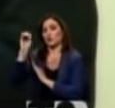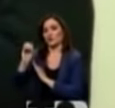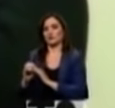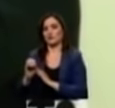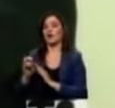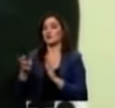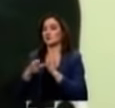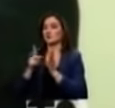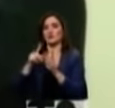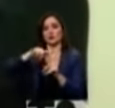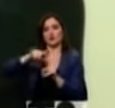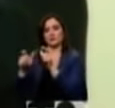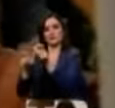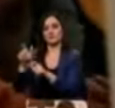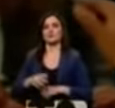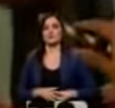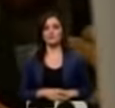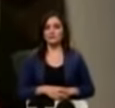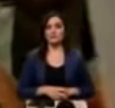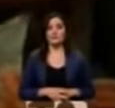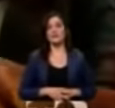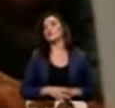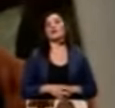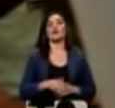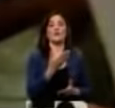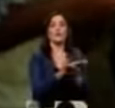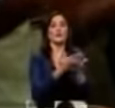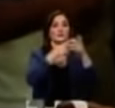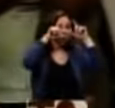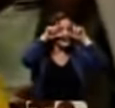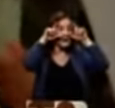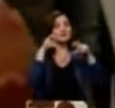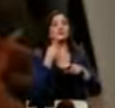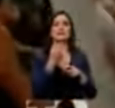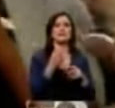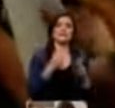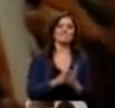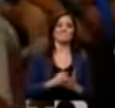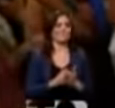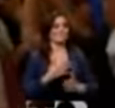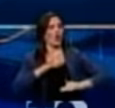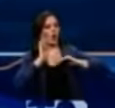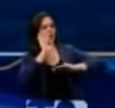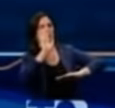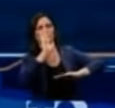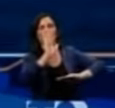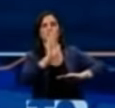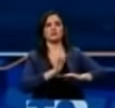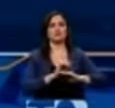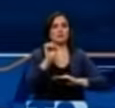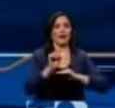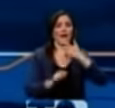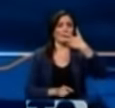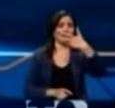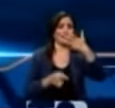de salud, estímulos. Más agresivo en su propuesta es Guillermo Lasso, quien ha insistido en su compromiso de eliminar al